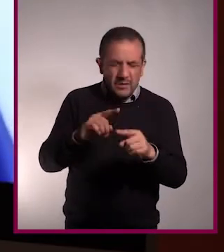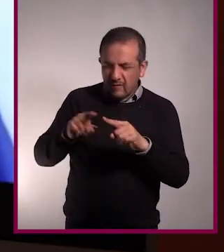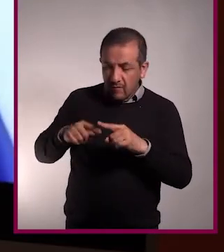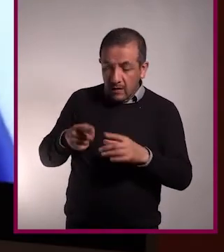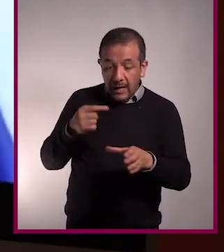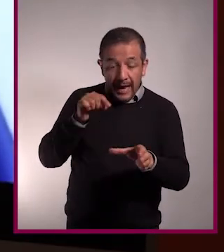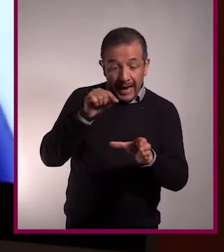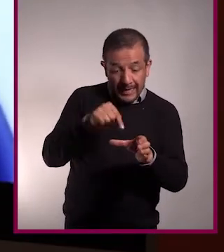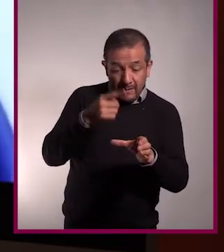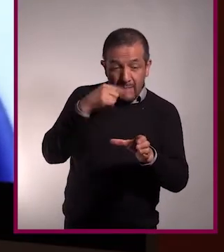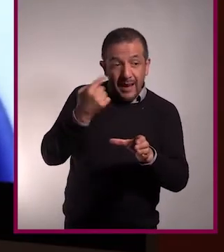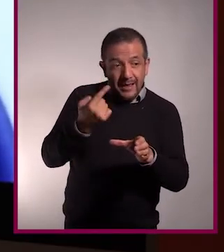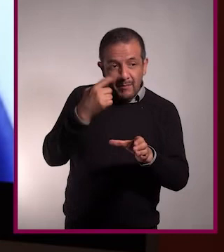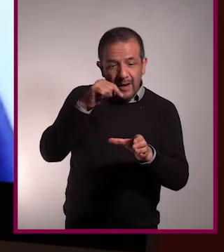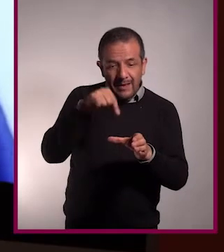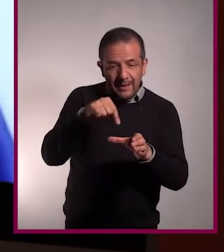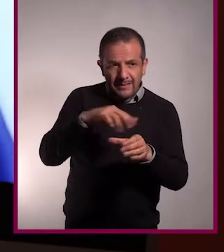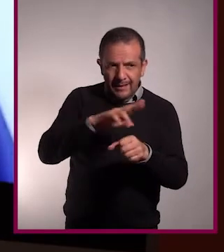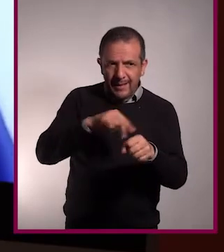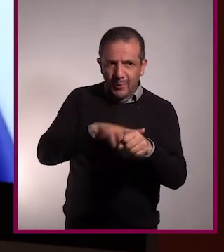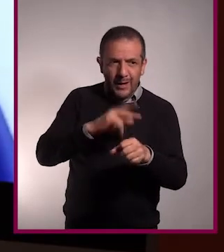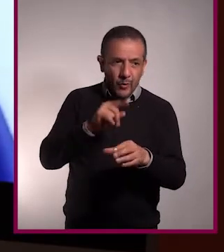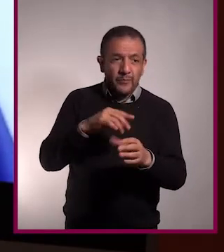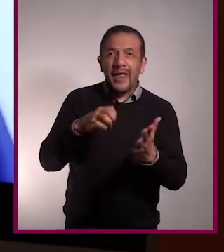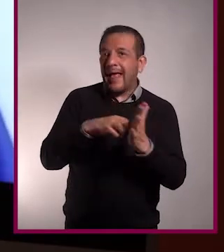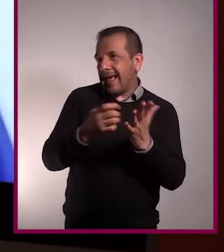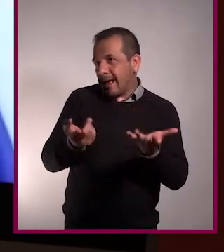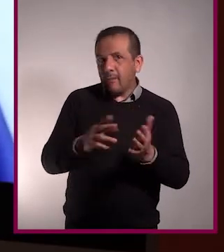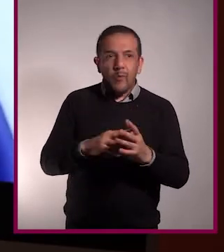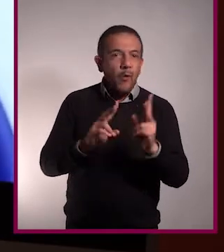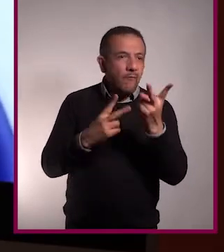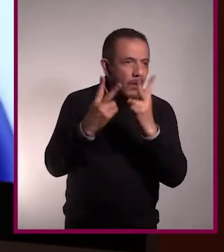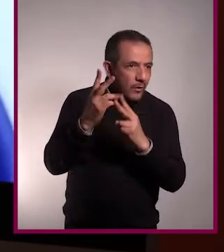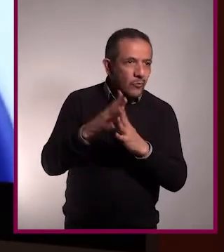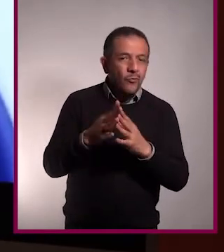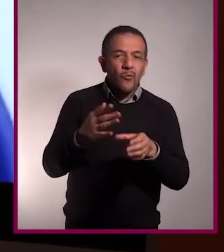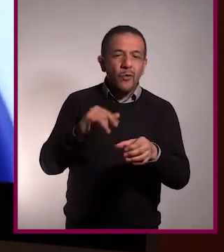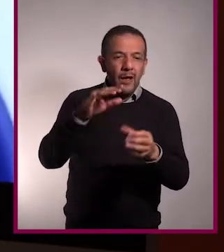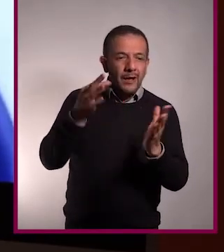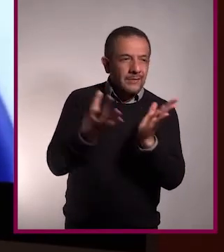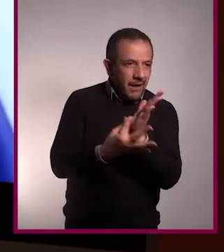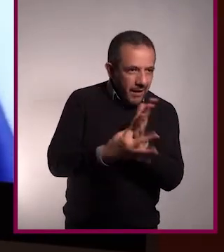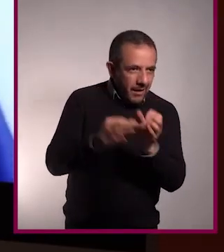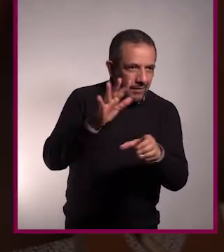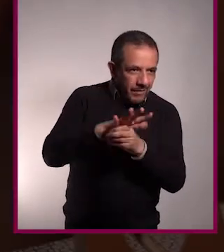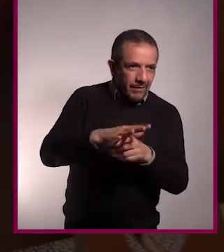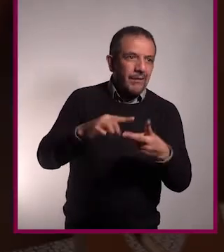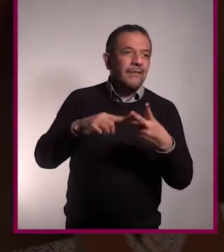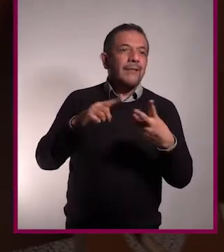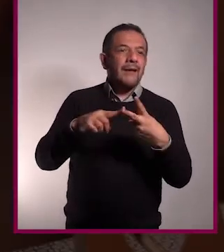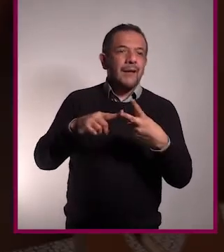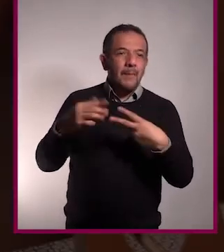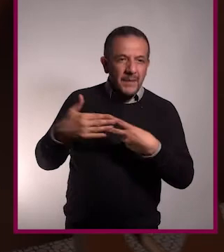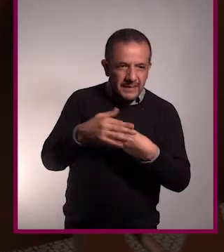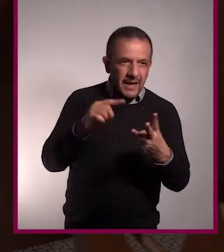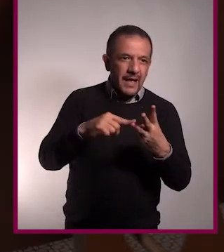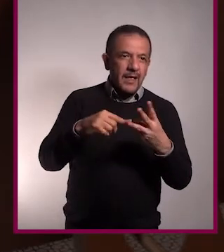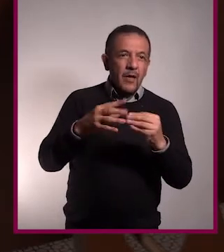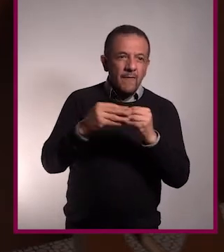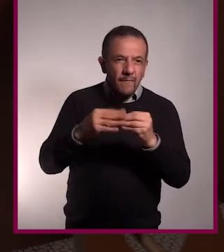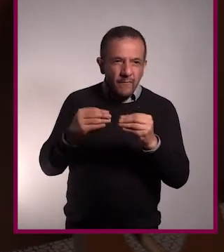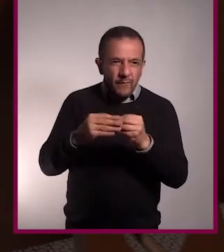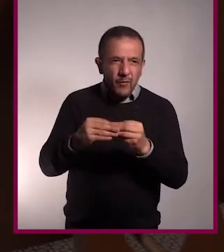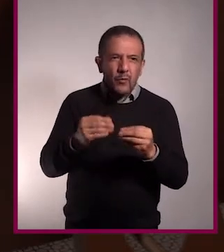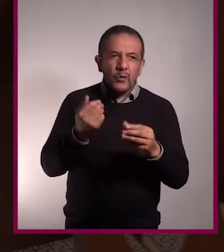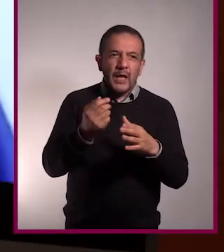azúcar, algún otro ingrediente, ya no es, digamos, el alimento al natural. Pueden ser las verduras enlatadas,